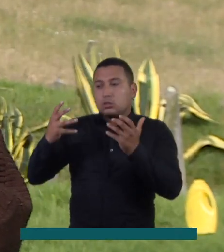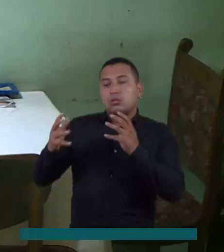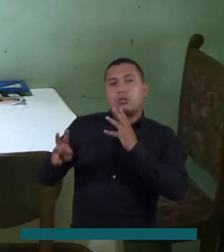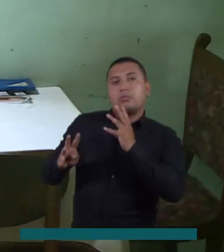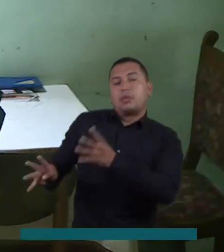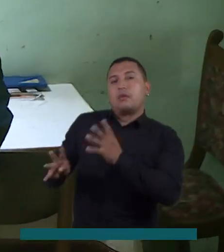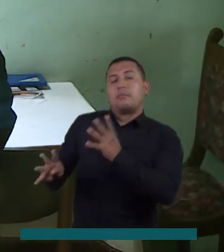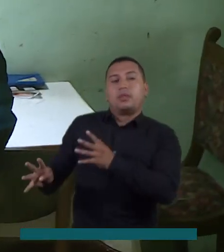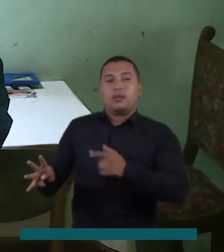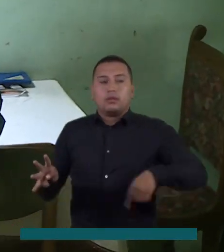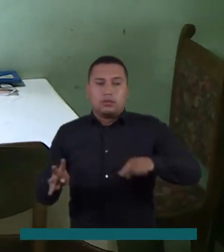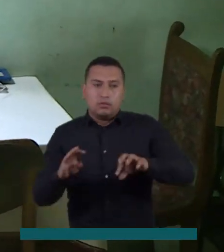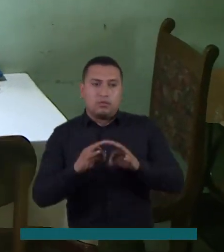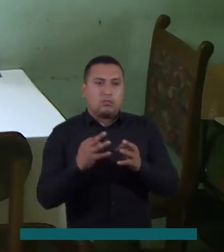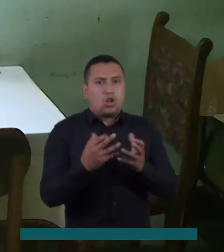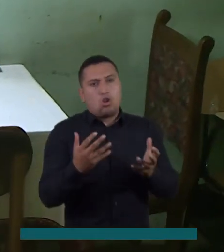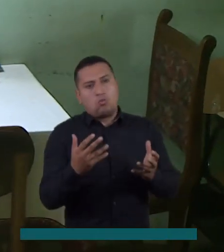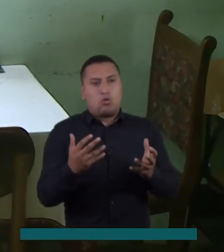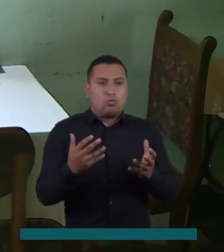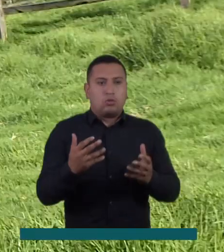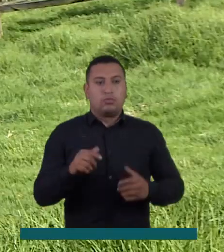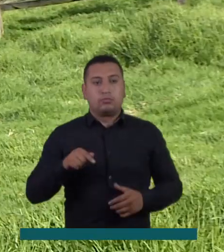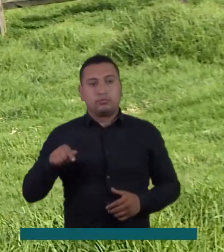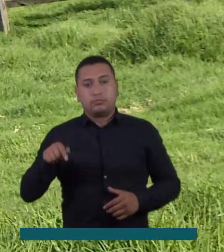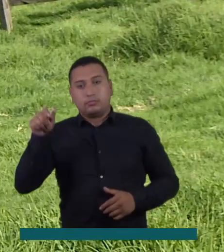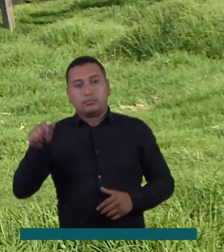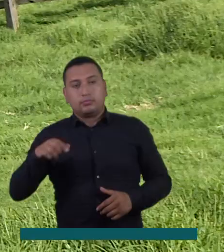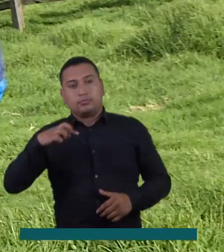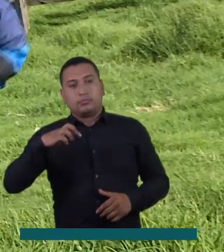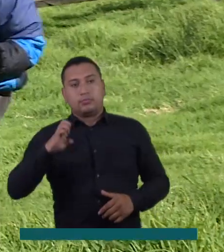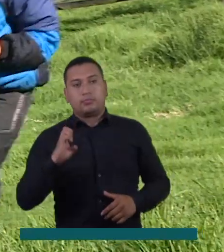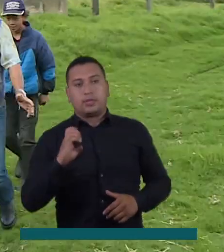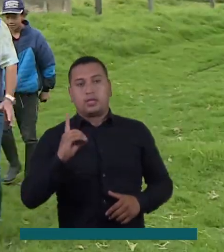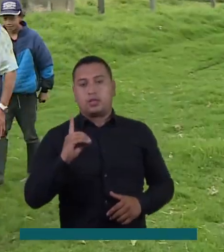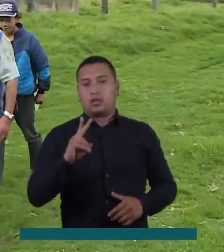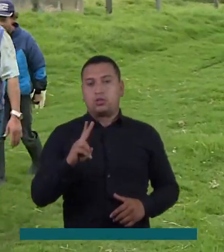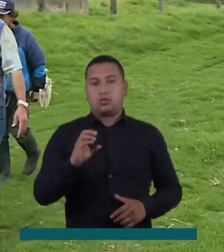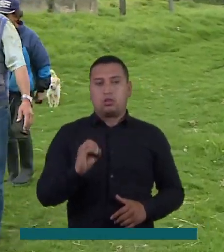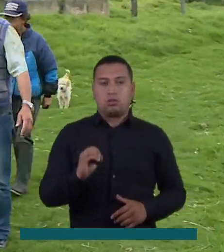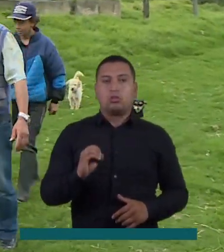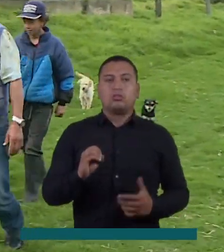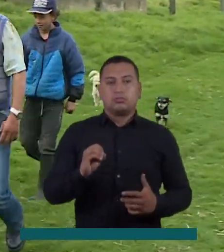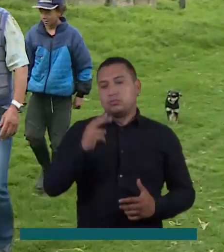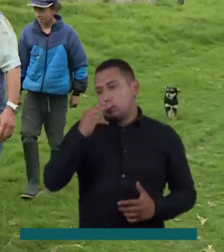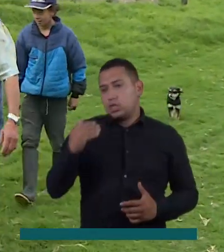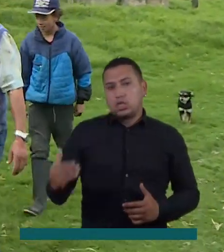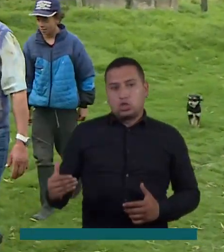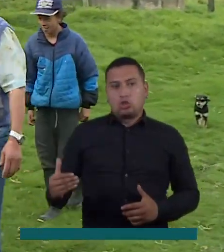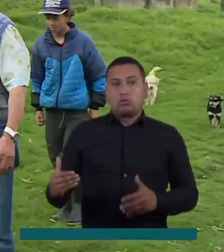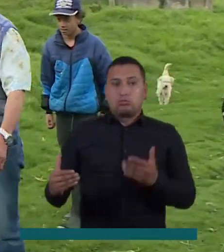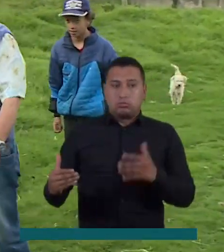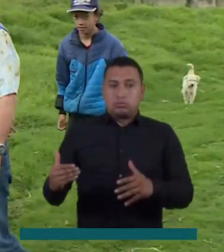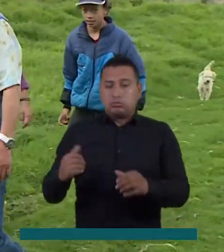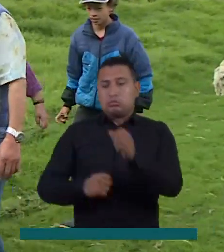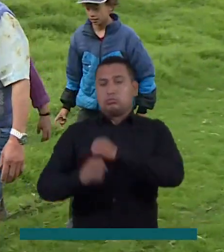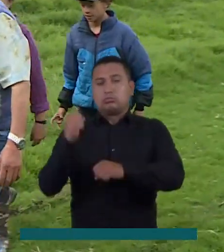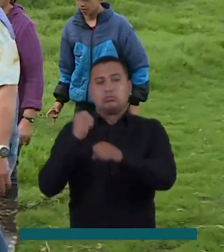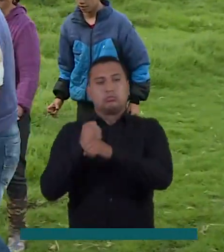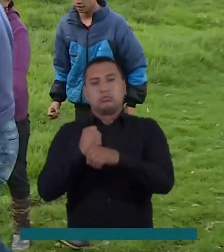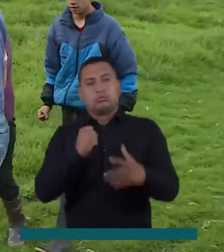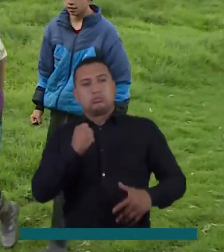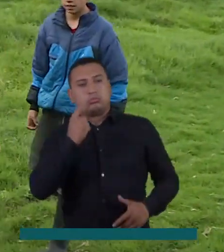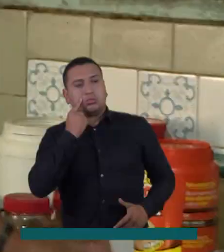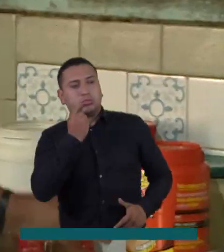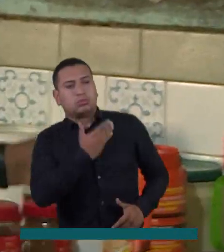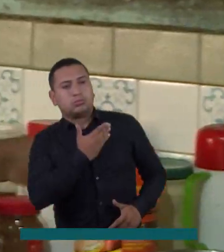Pedro es un niño que presenta una condición mental que requiere cuidado constante, pero hace algunos años no tiene una relación cercana con sus